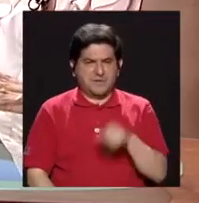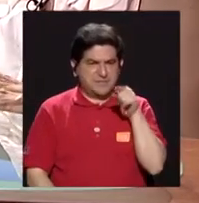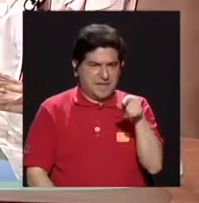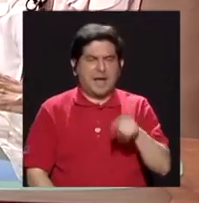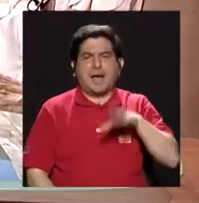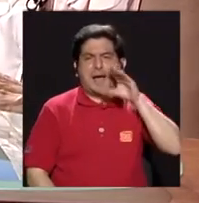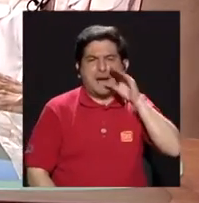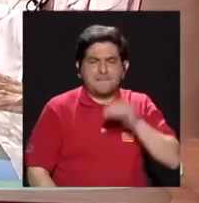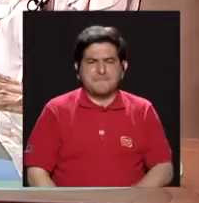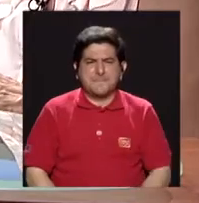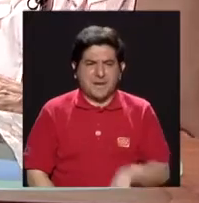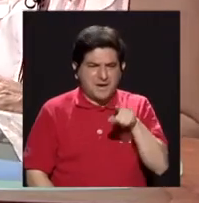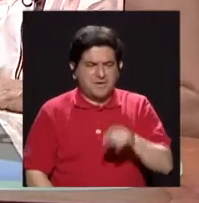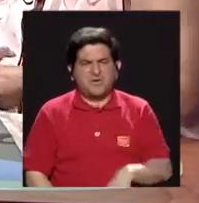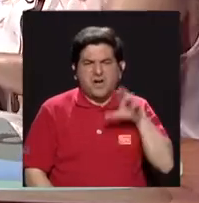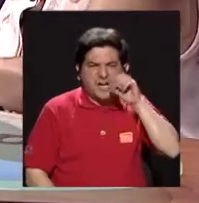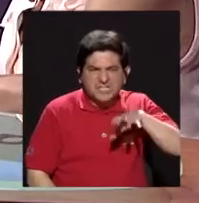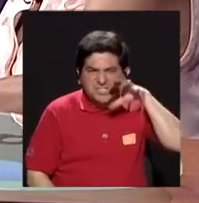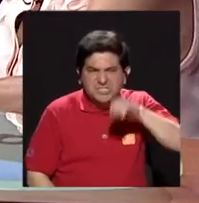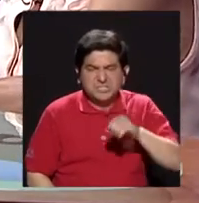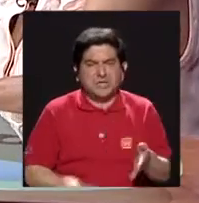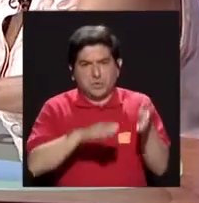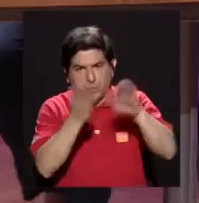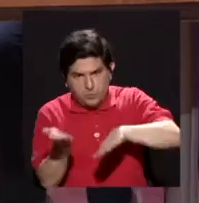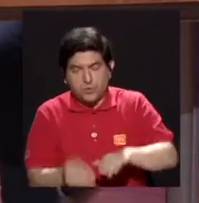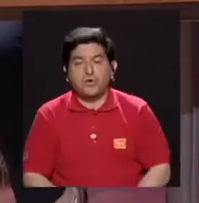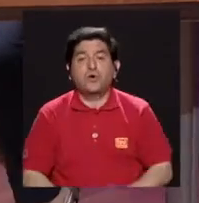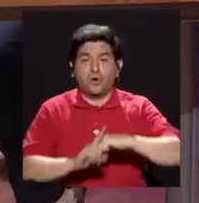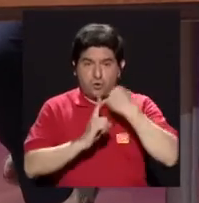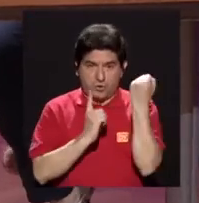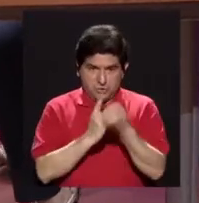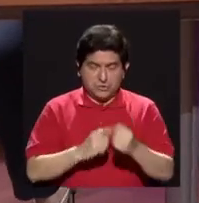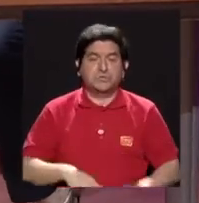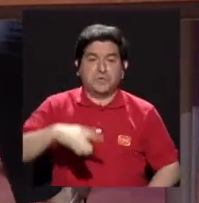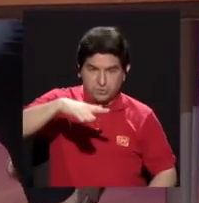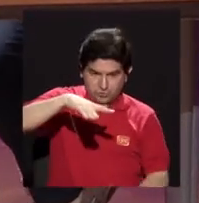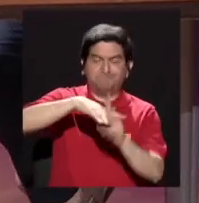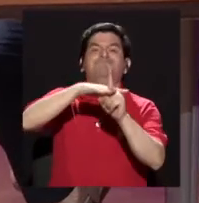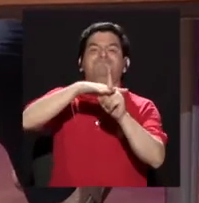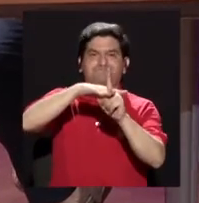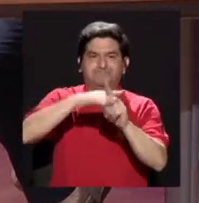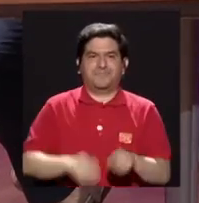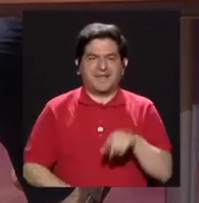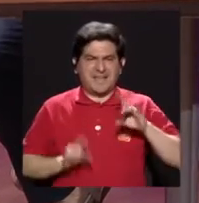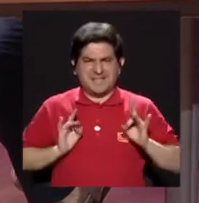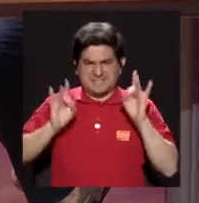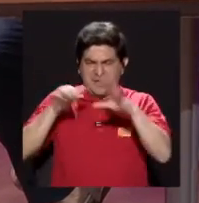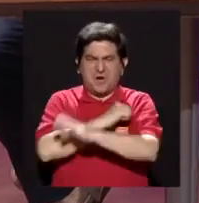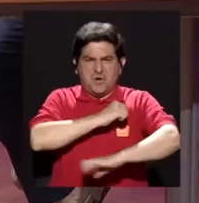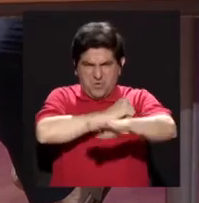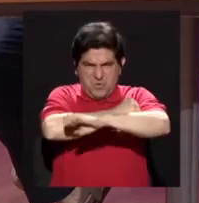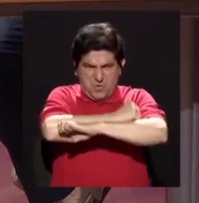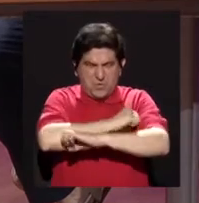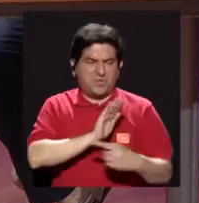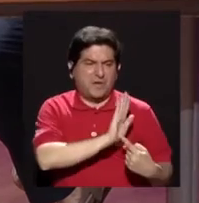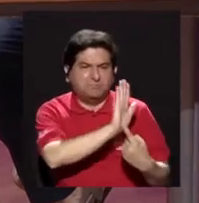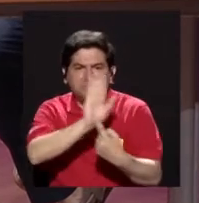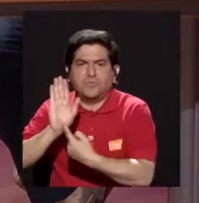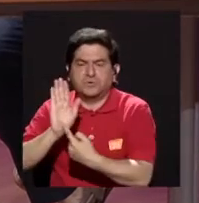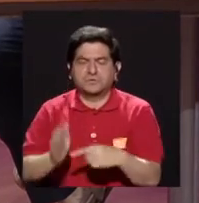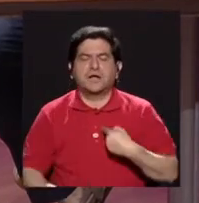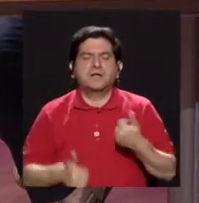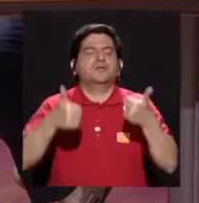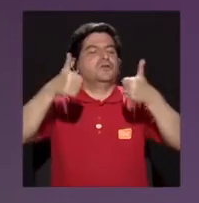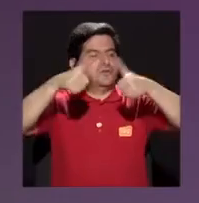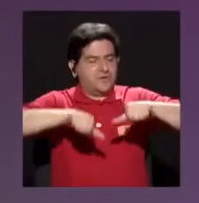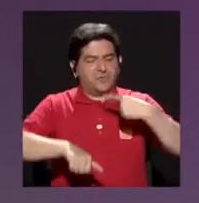por un perro, otro de los acontecimientos que detonó de también exactamente la xenofobia, o sea, que la hizo más evidente, uh-huh. porque coincido